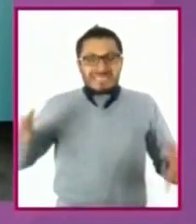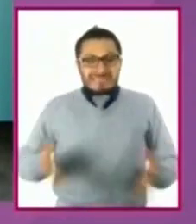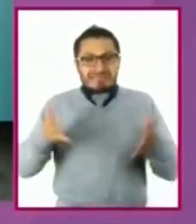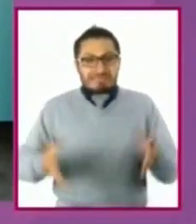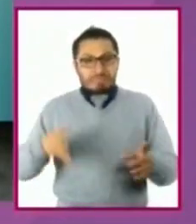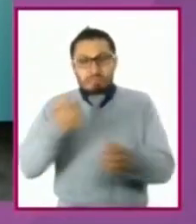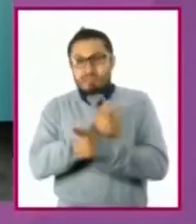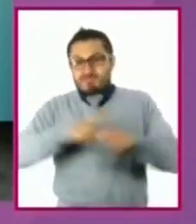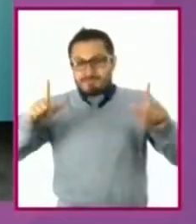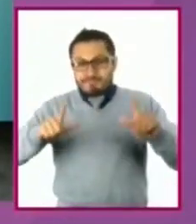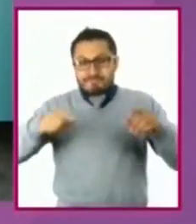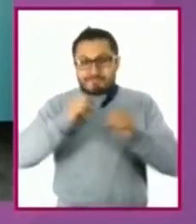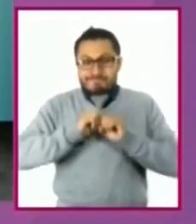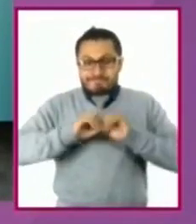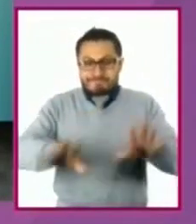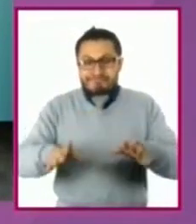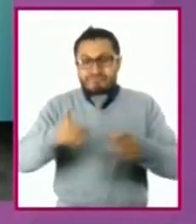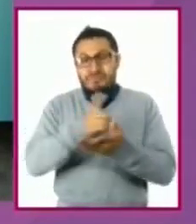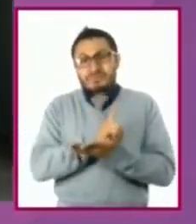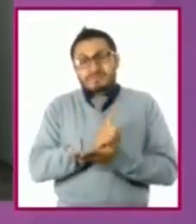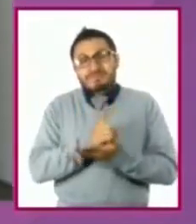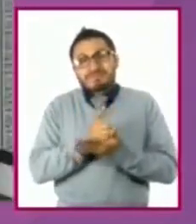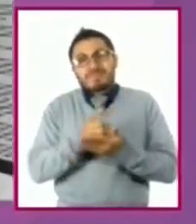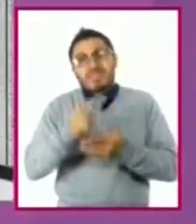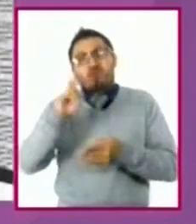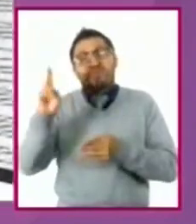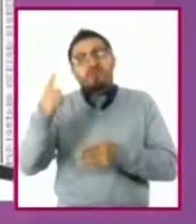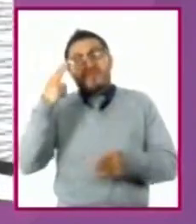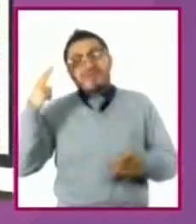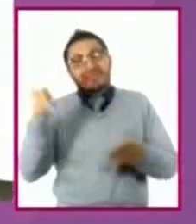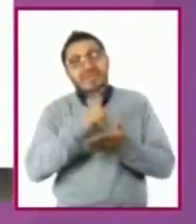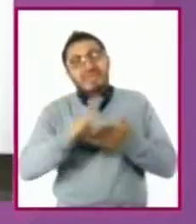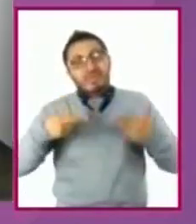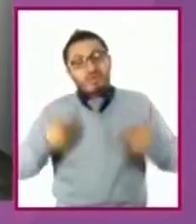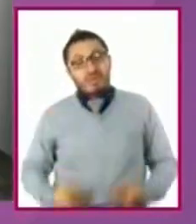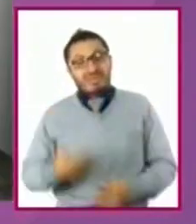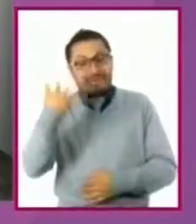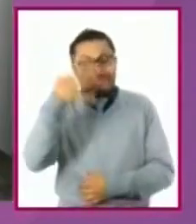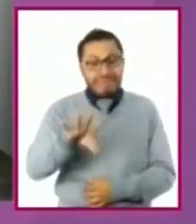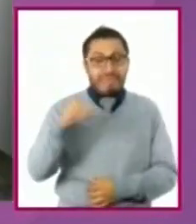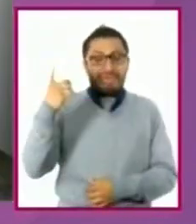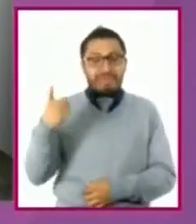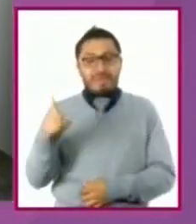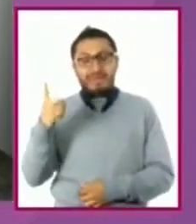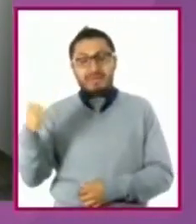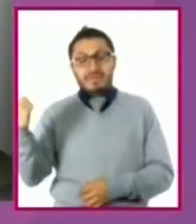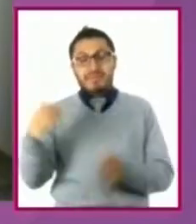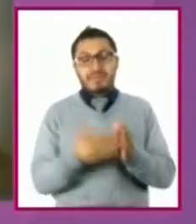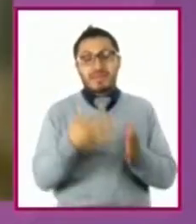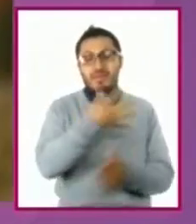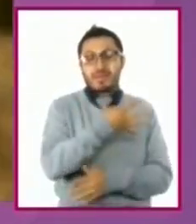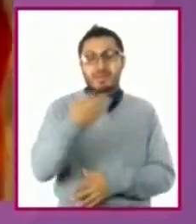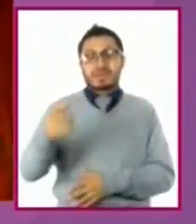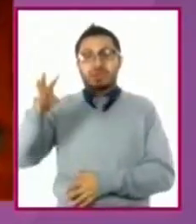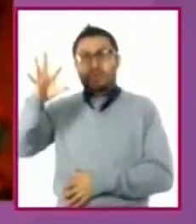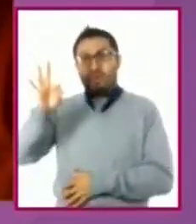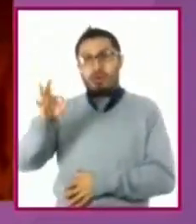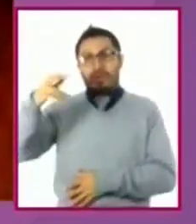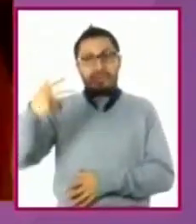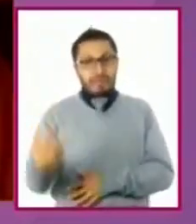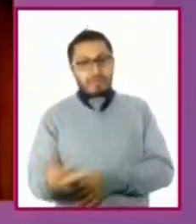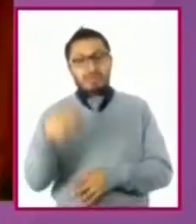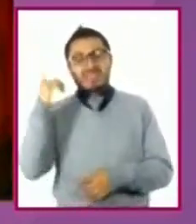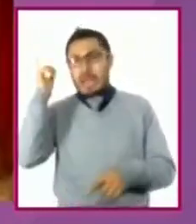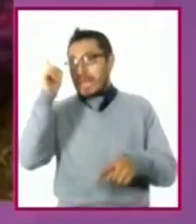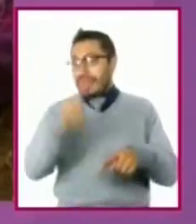de la Declaración Universal de los Derechos Humanos, proclamada el 10 de diciembre de 1948, en la que